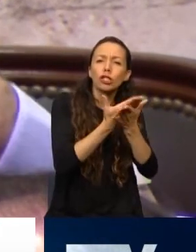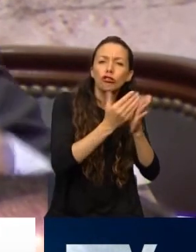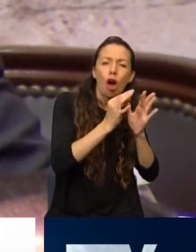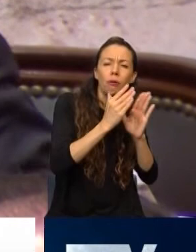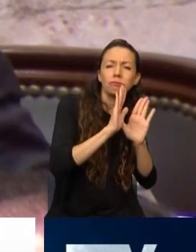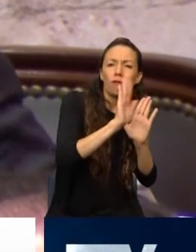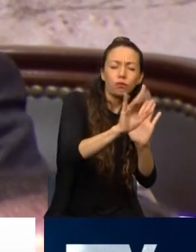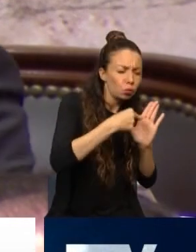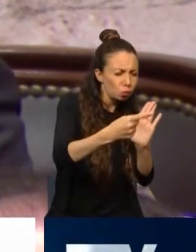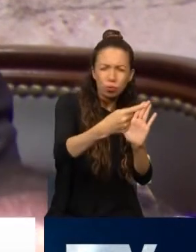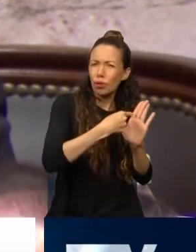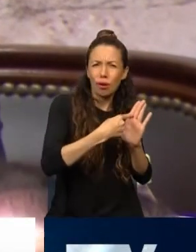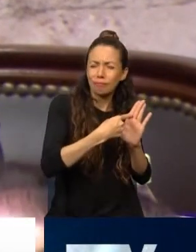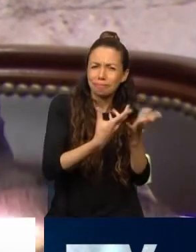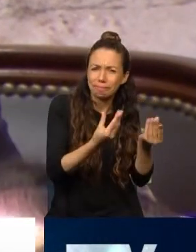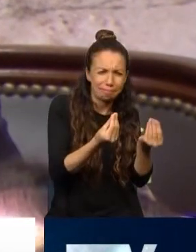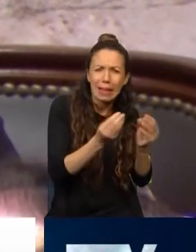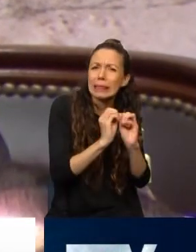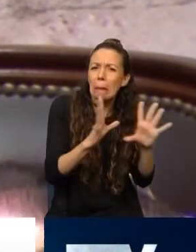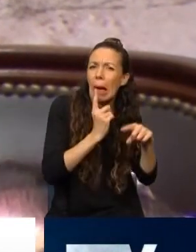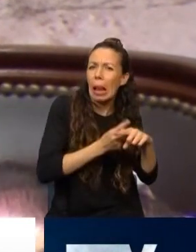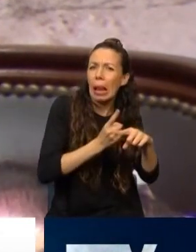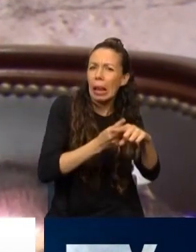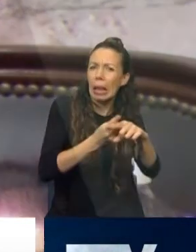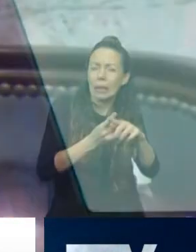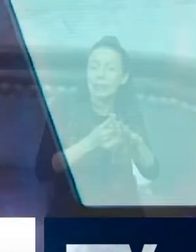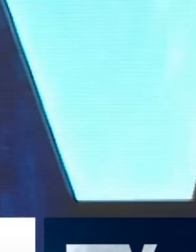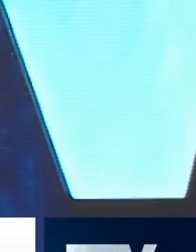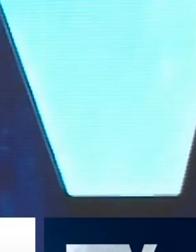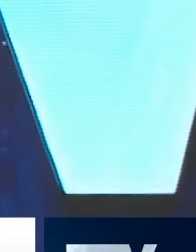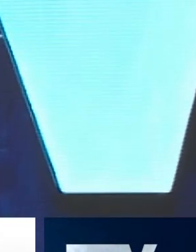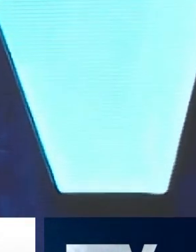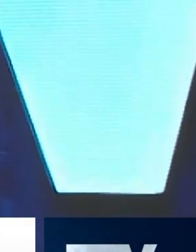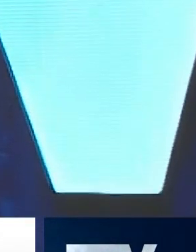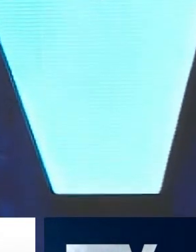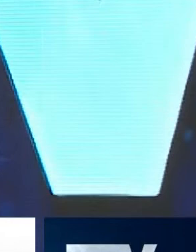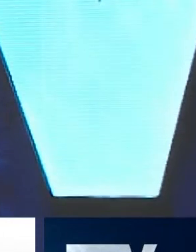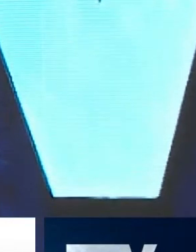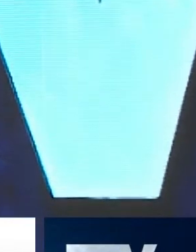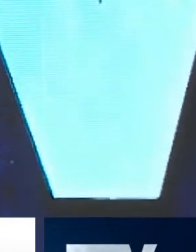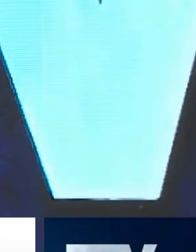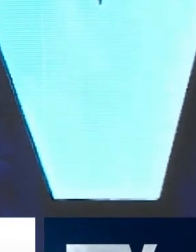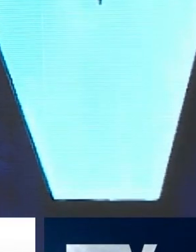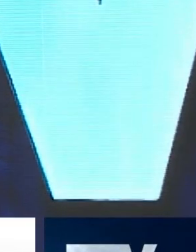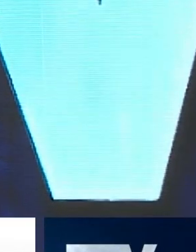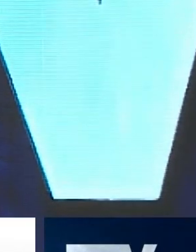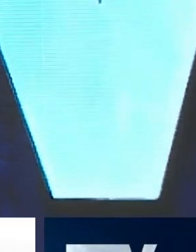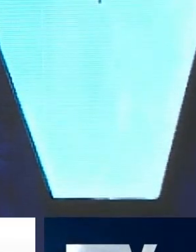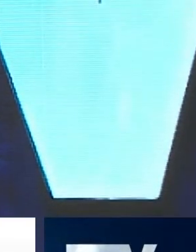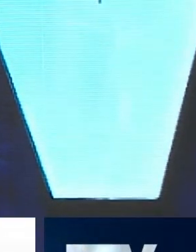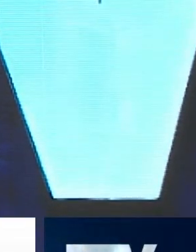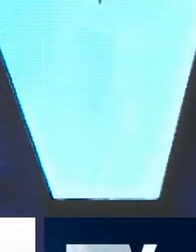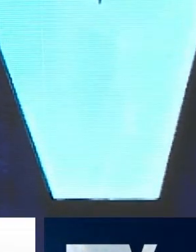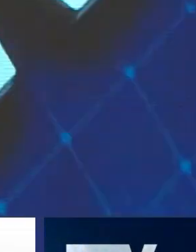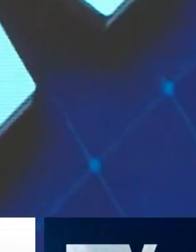tanto, todo lo que está proyectado está todo mal. Y ahí lo teníamos a Javier Milei, fiel a su estilo en